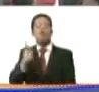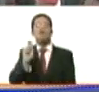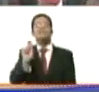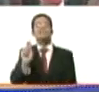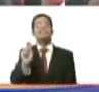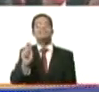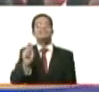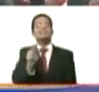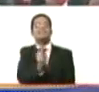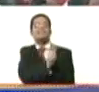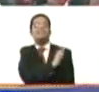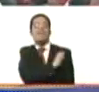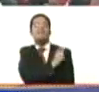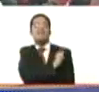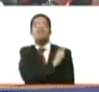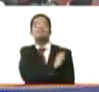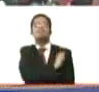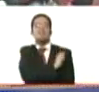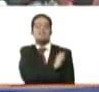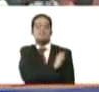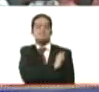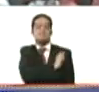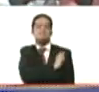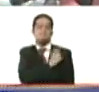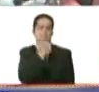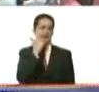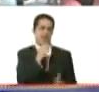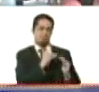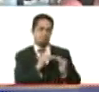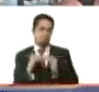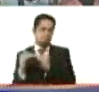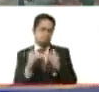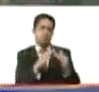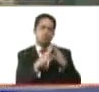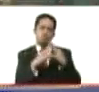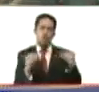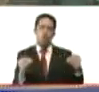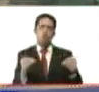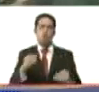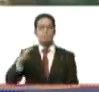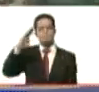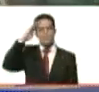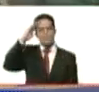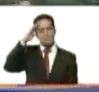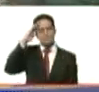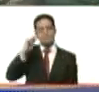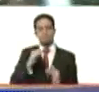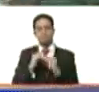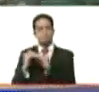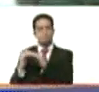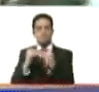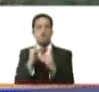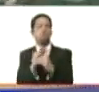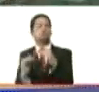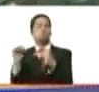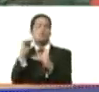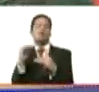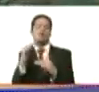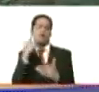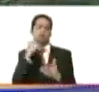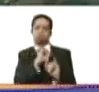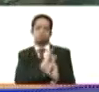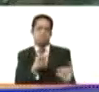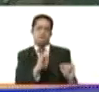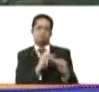de corbeta para armonizar los grados de oficiales subalternos a los grados de oficiales superiores.